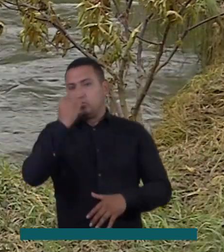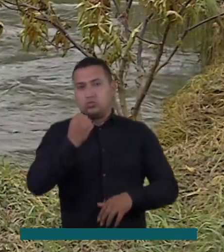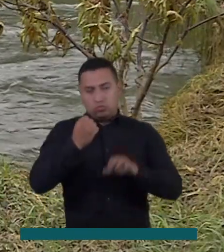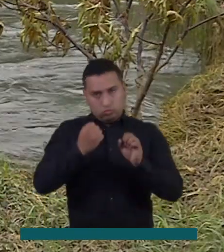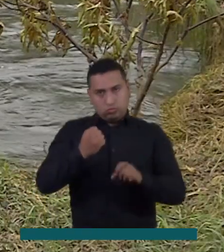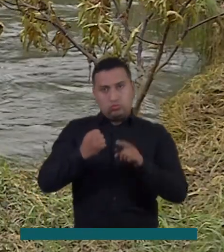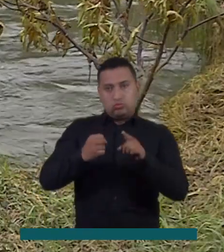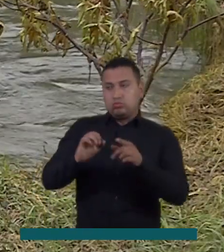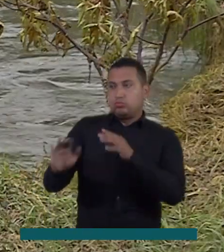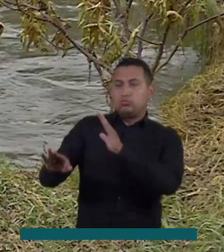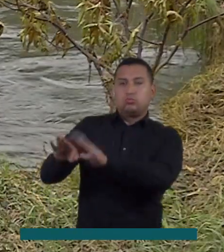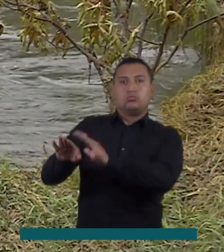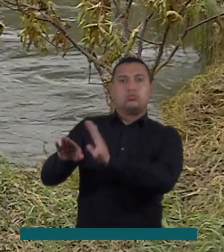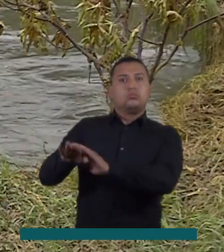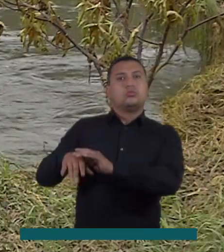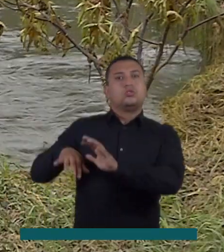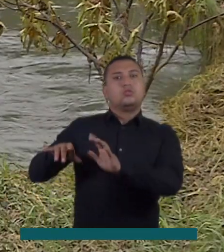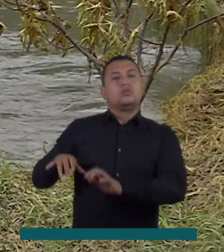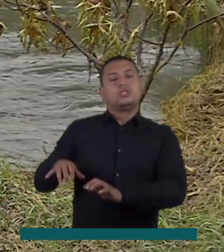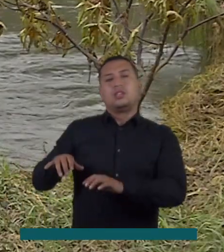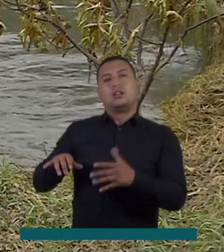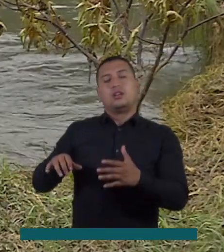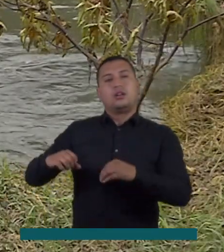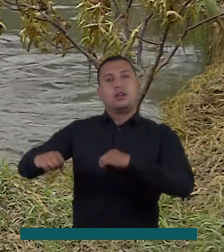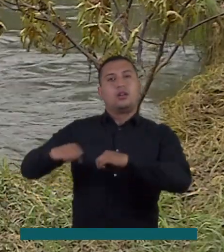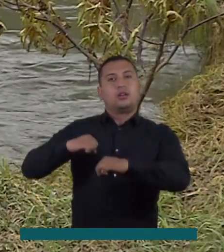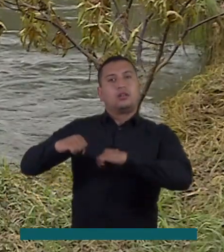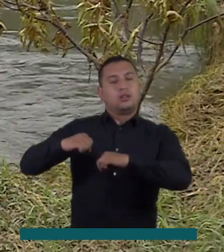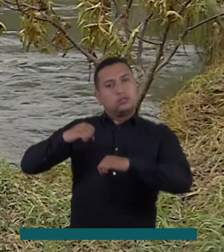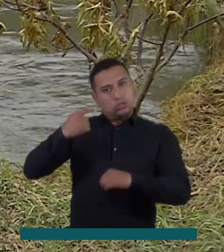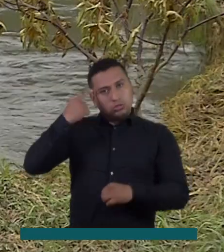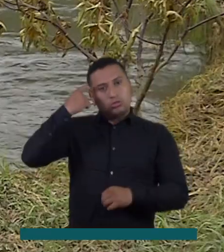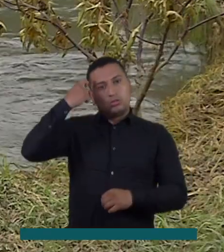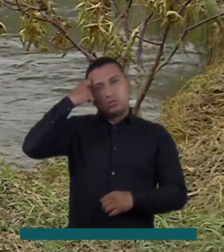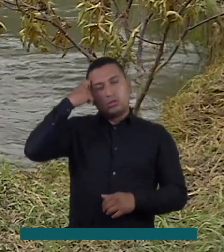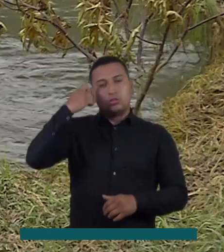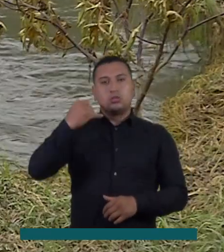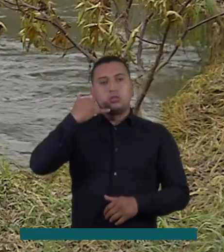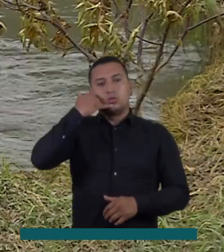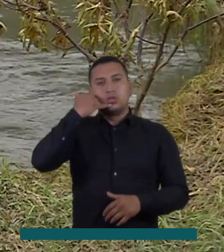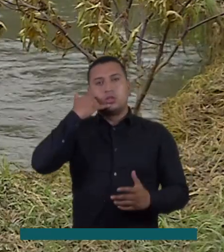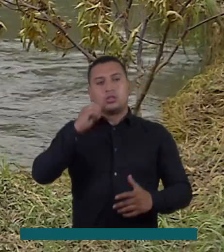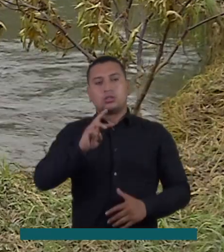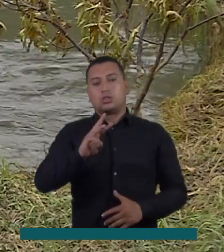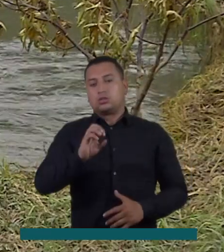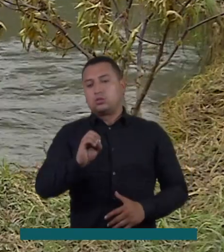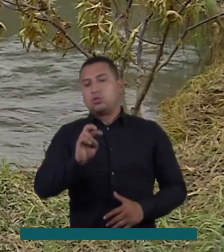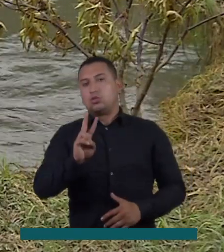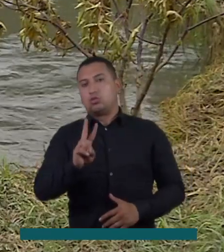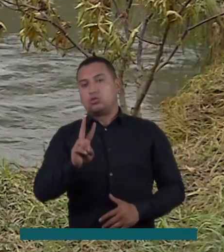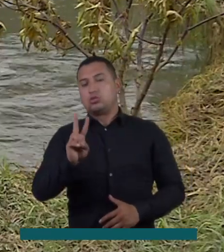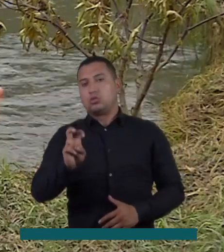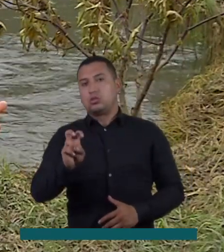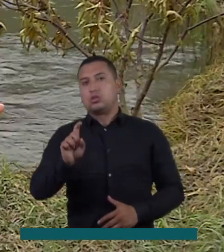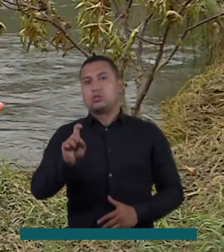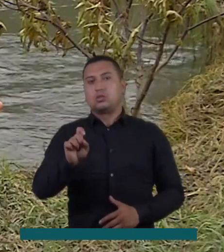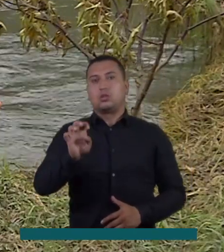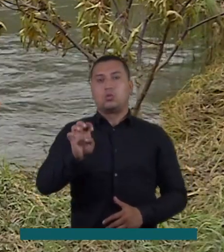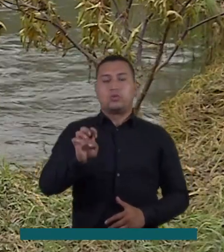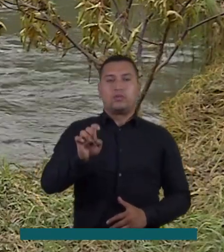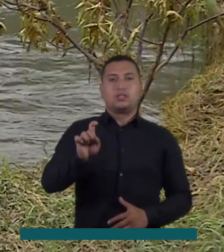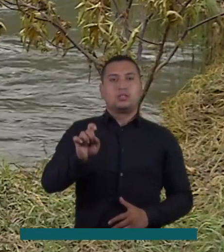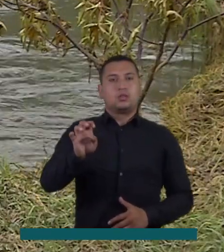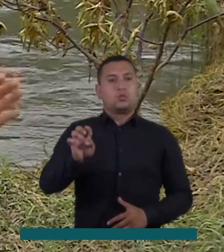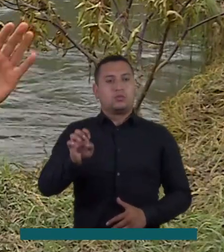con la Oficina de Gestión del Riesgo al celular 302-719-6906 o con los